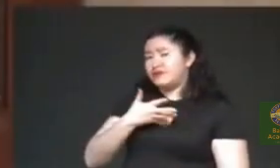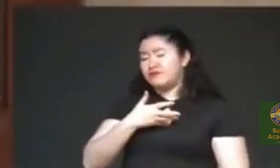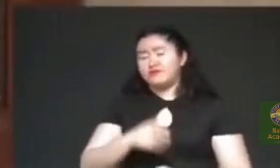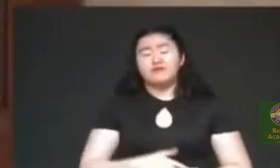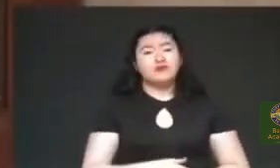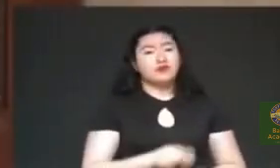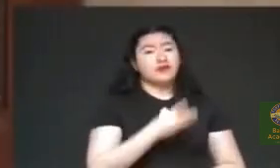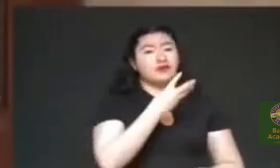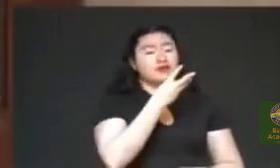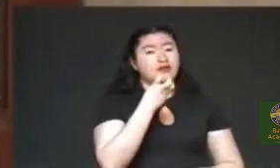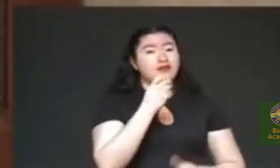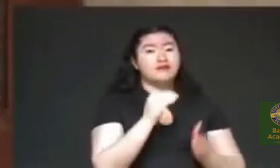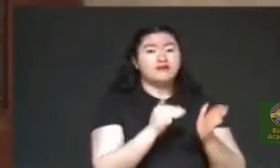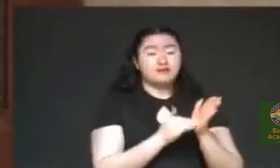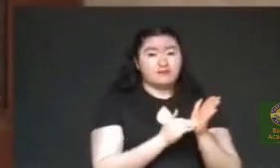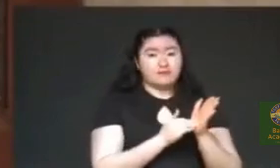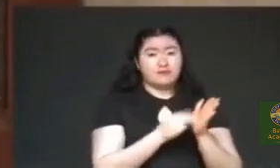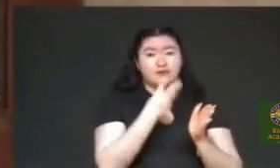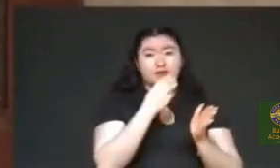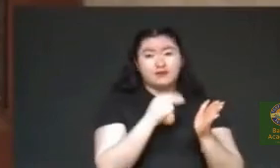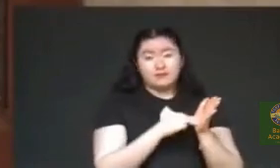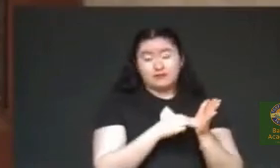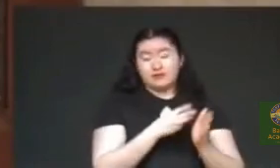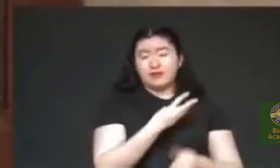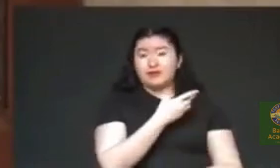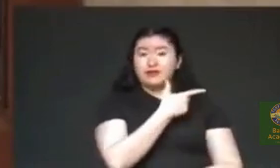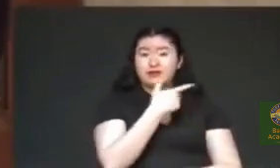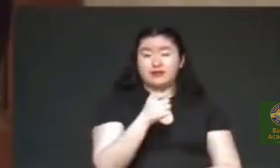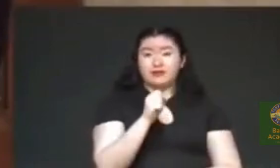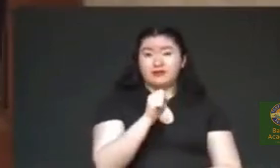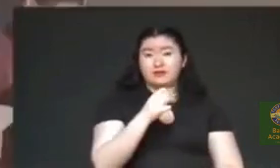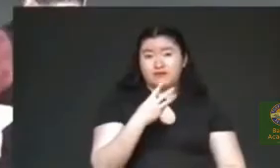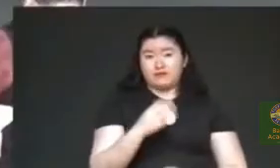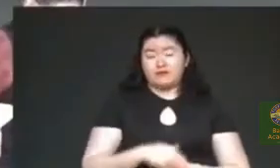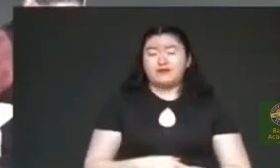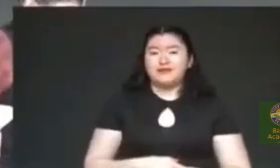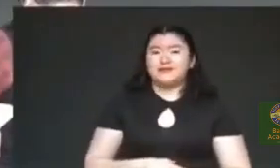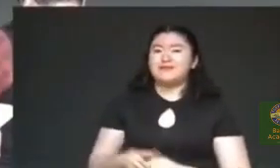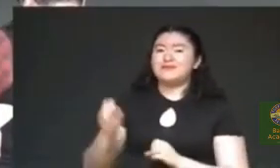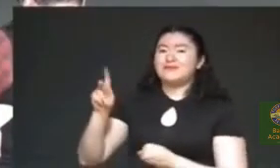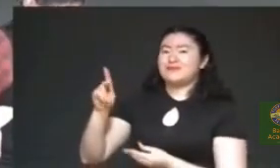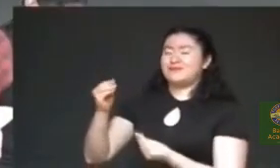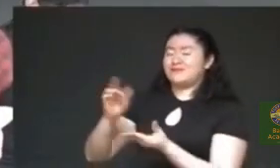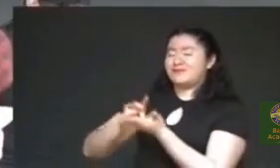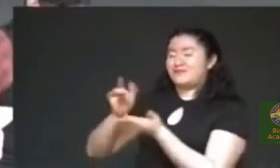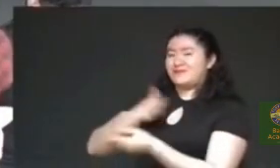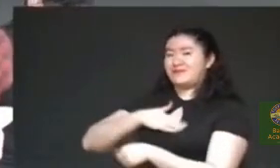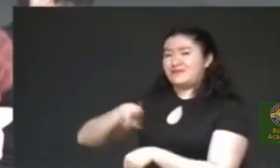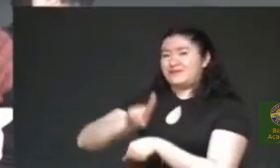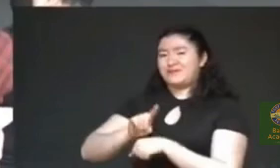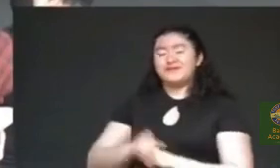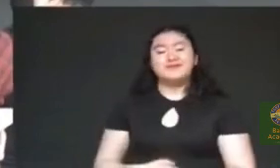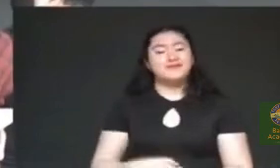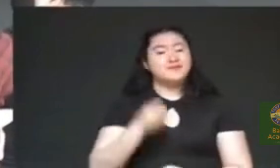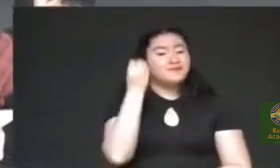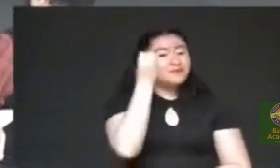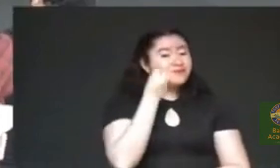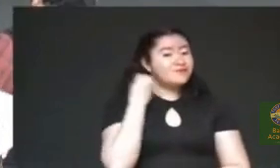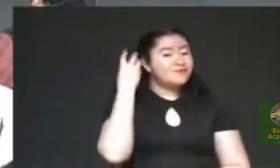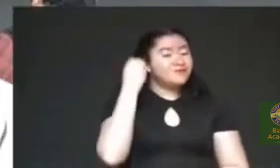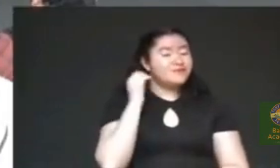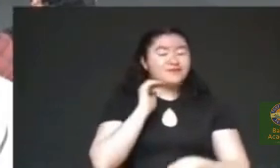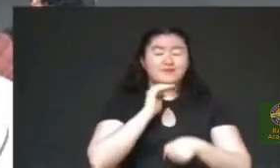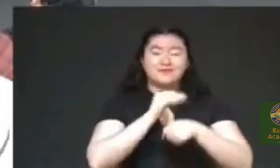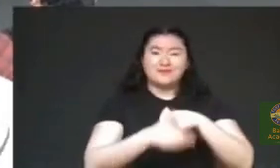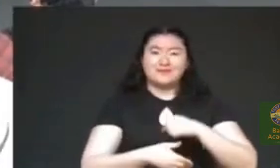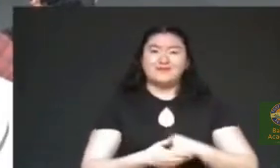3.753. 3.753. 3.753. Ok, muchas gracias, muy buen día a todos. Concluimos con la conferencia de prensa. Muchas gracias